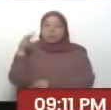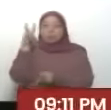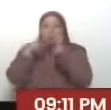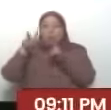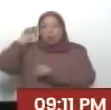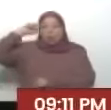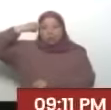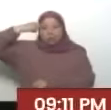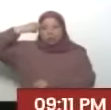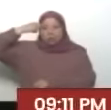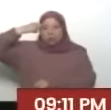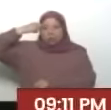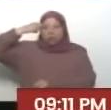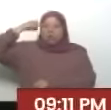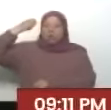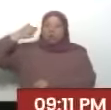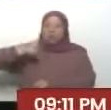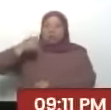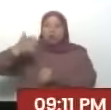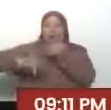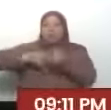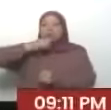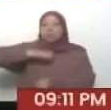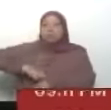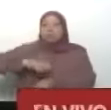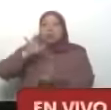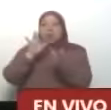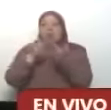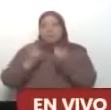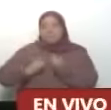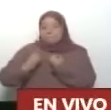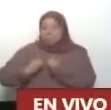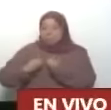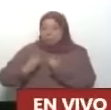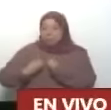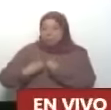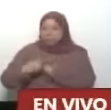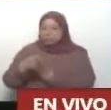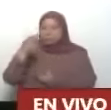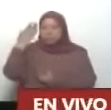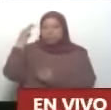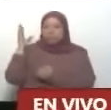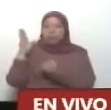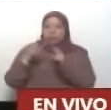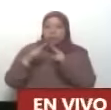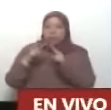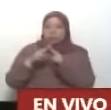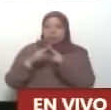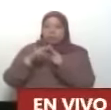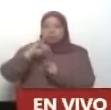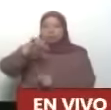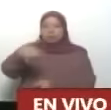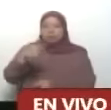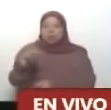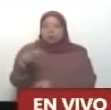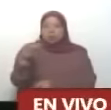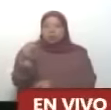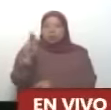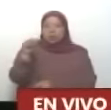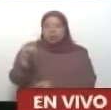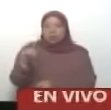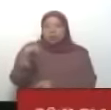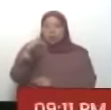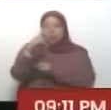recordar, porque tuve también un hecho histórico que me tocó vivir y usted sé que lo conoció, el compañero Juan Noya, sacamos anoche unos